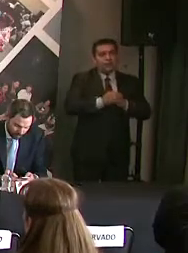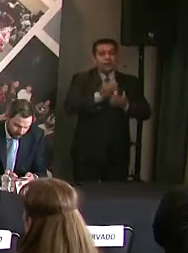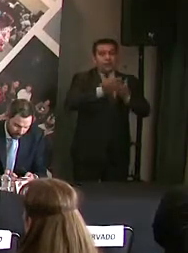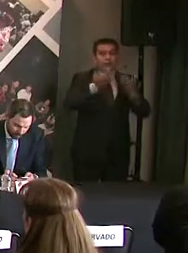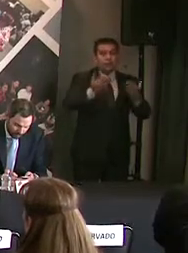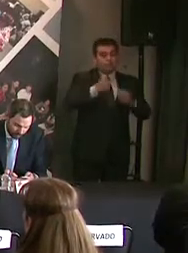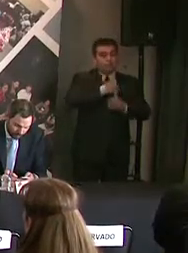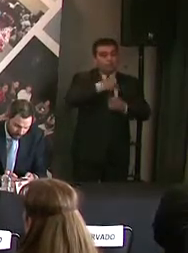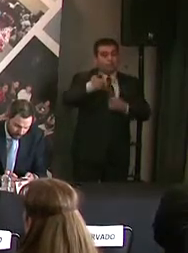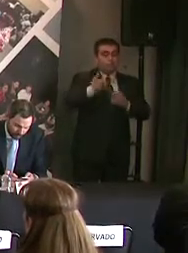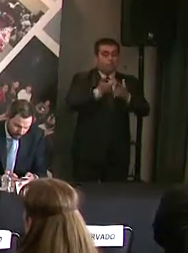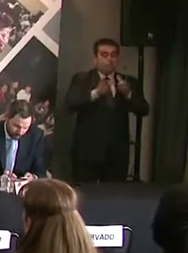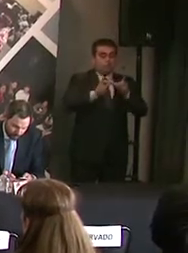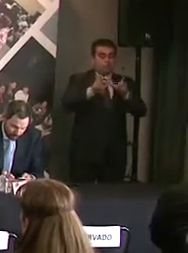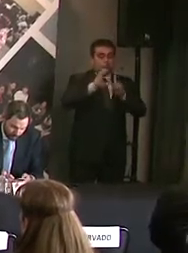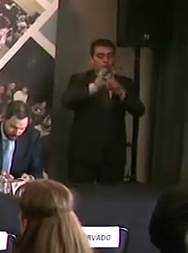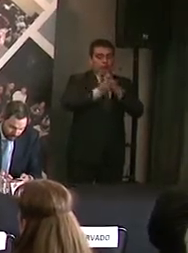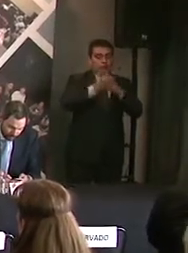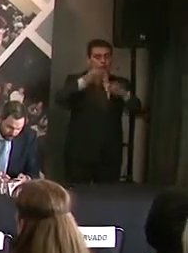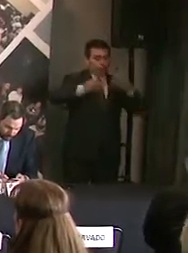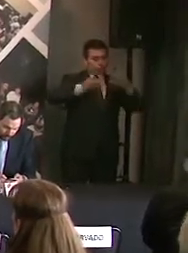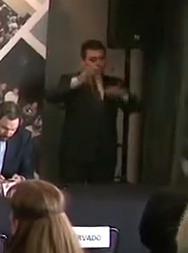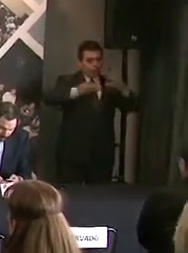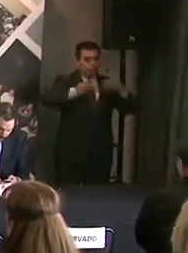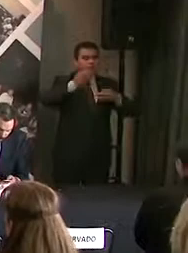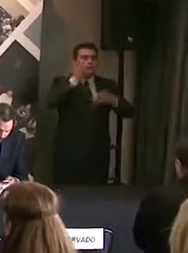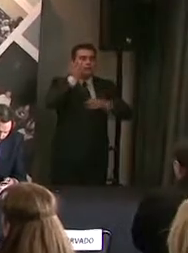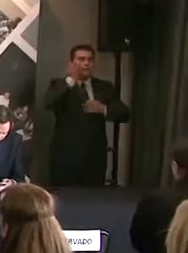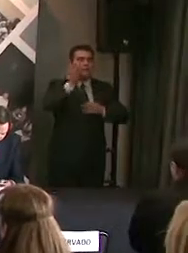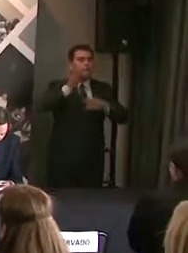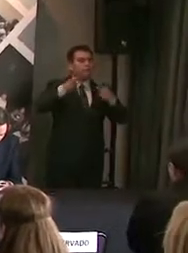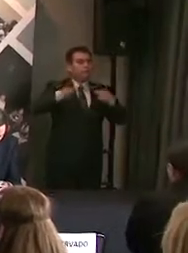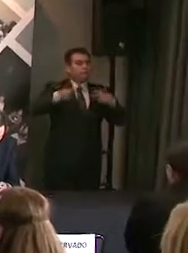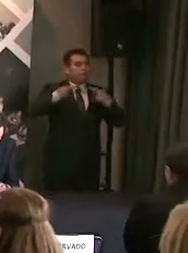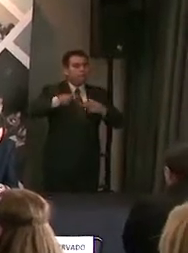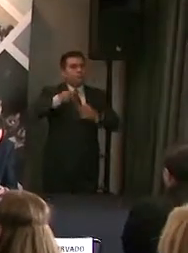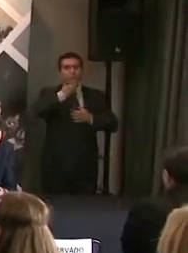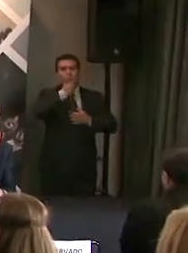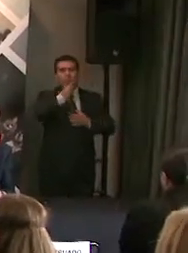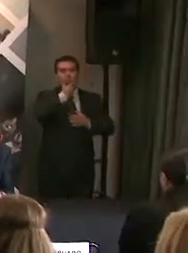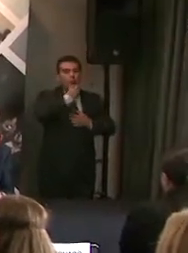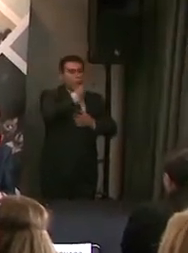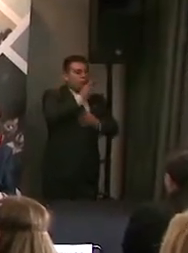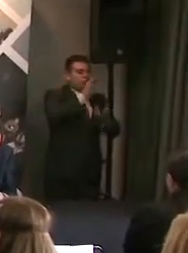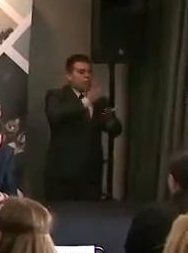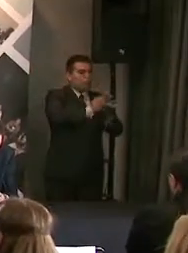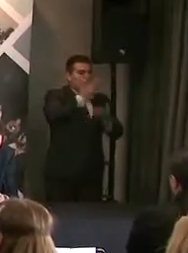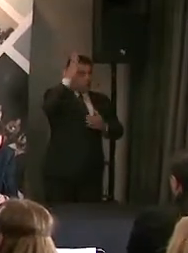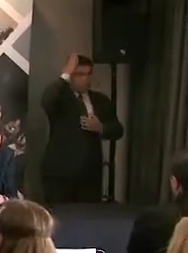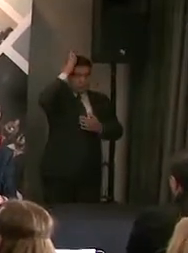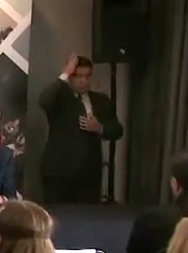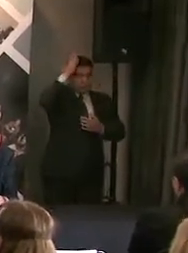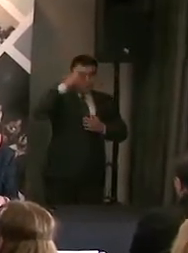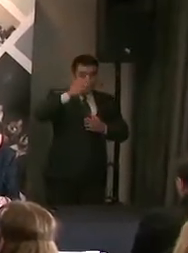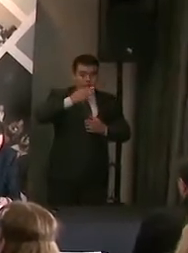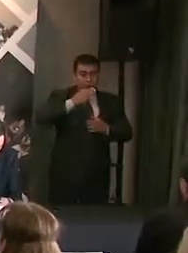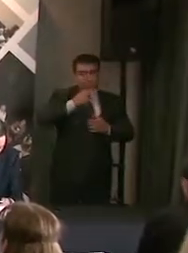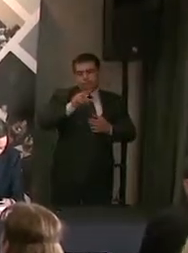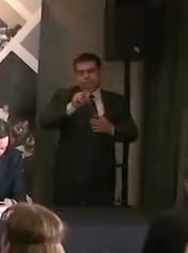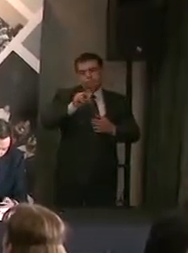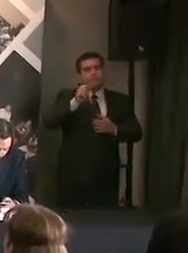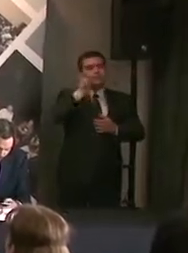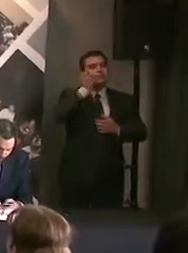ciudadanía, apuesta por la formación de liderazgos. Como institución, nos comprometemos nuestros esfuerzos